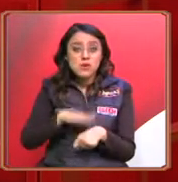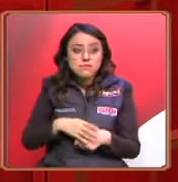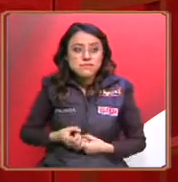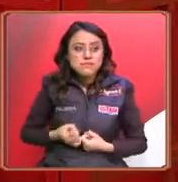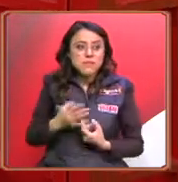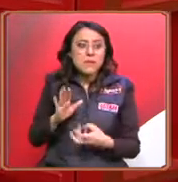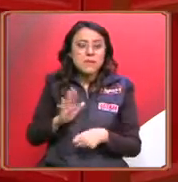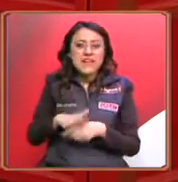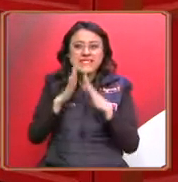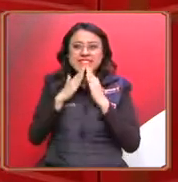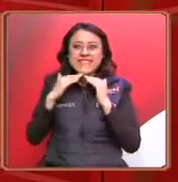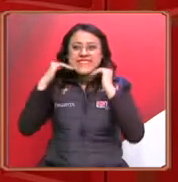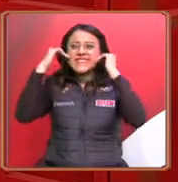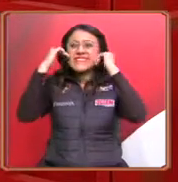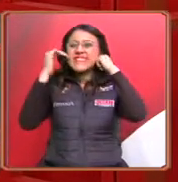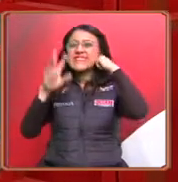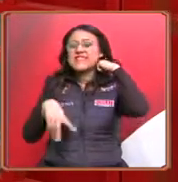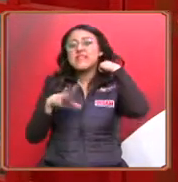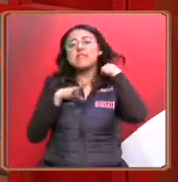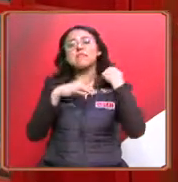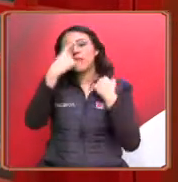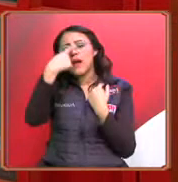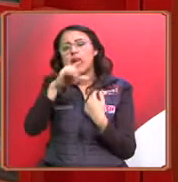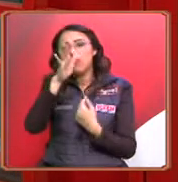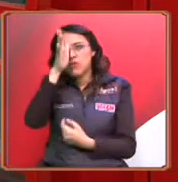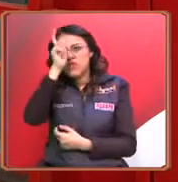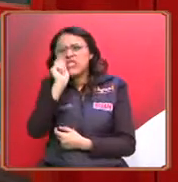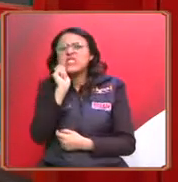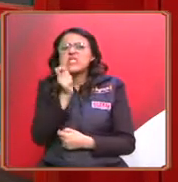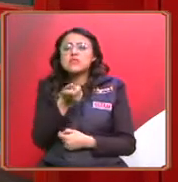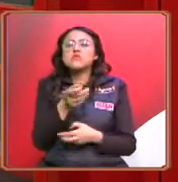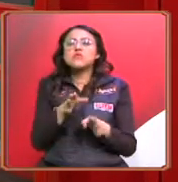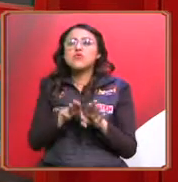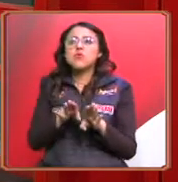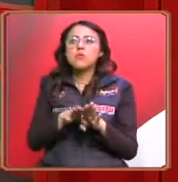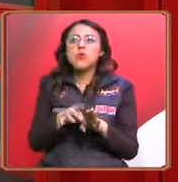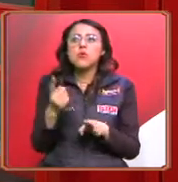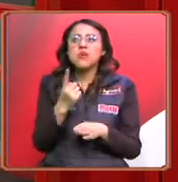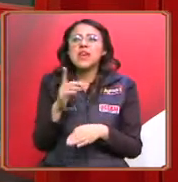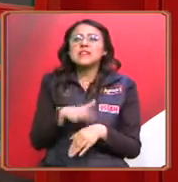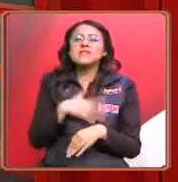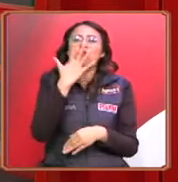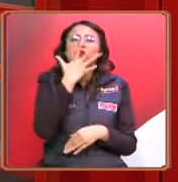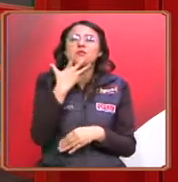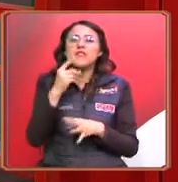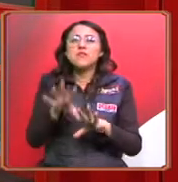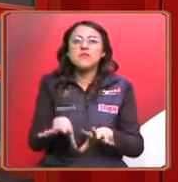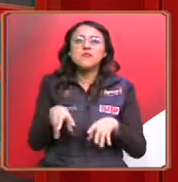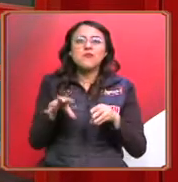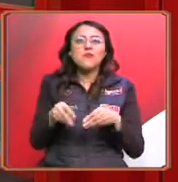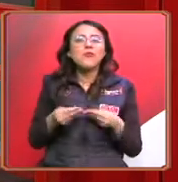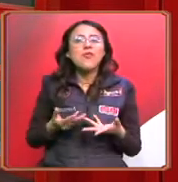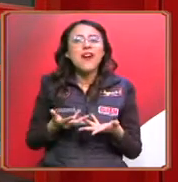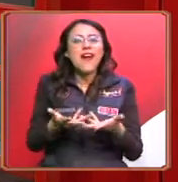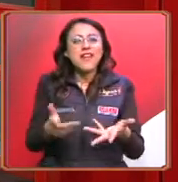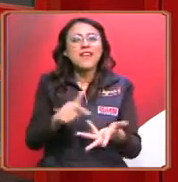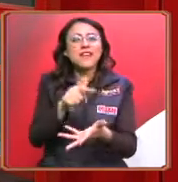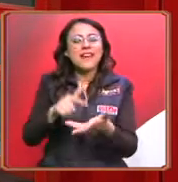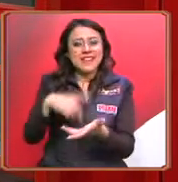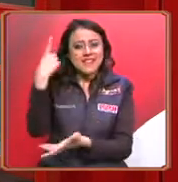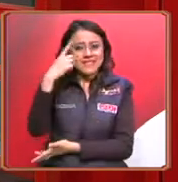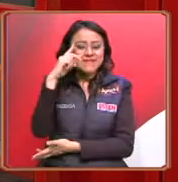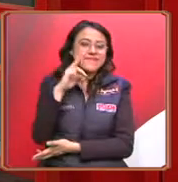repartir miles de sonrisas y para revivir un poquito que se toda esta magia de Durango, bueno, pues vamos a